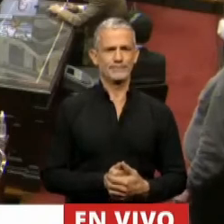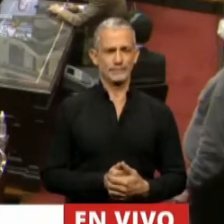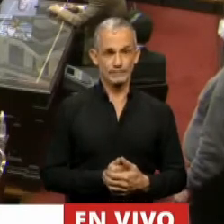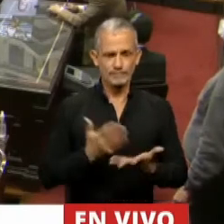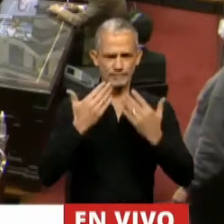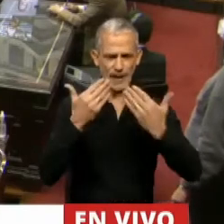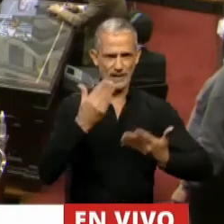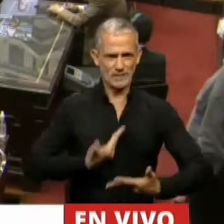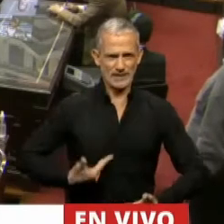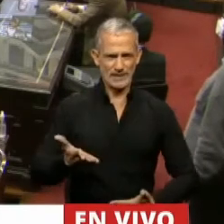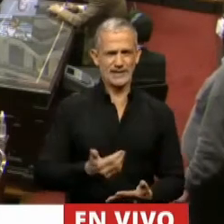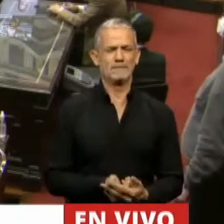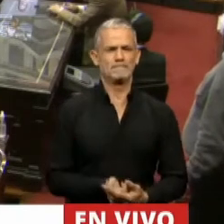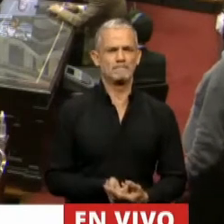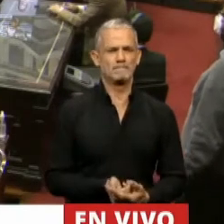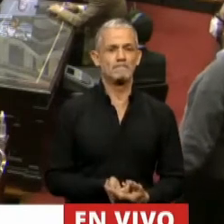Gracias, presidente.